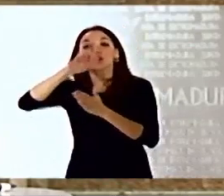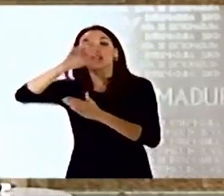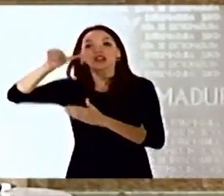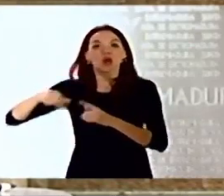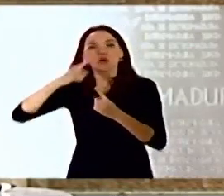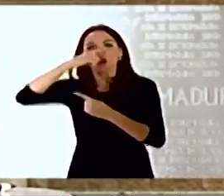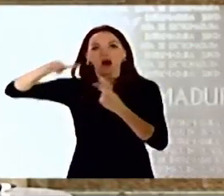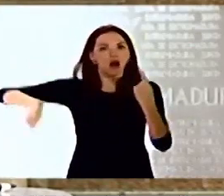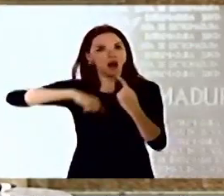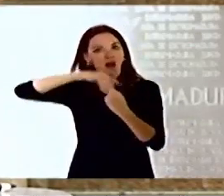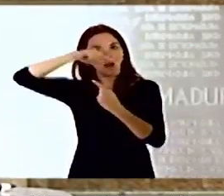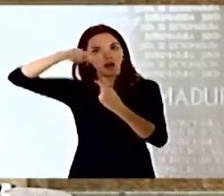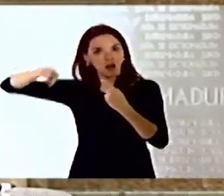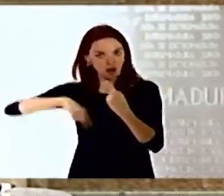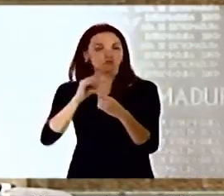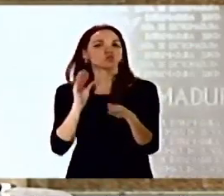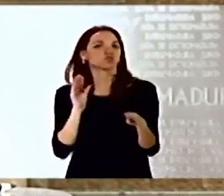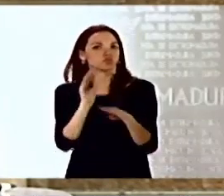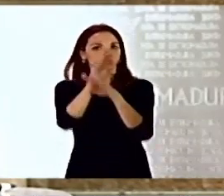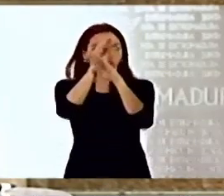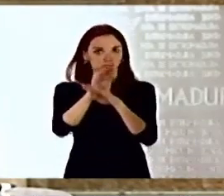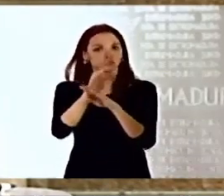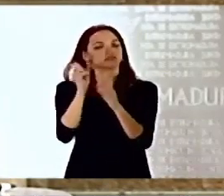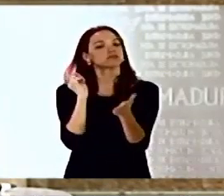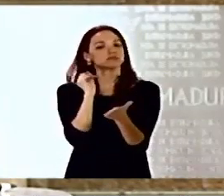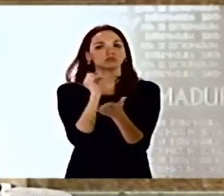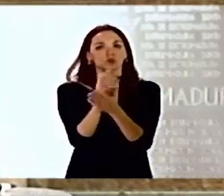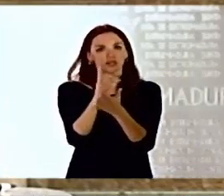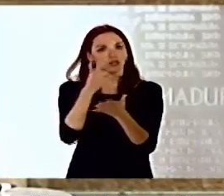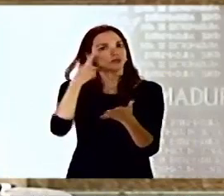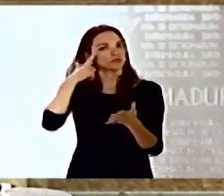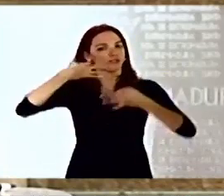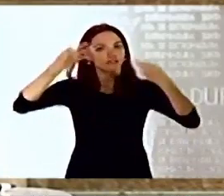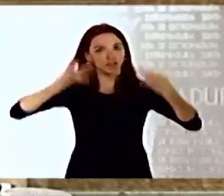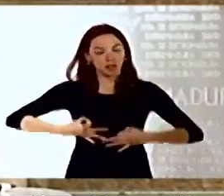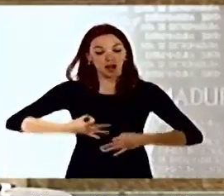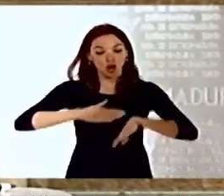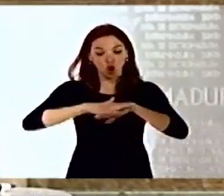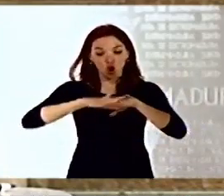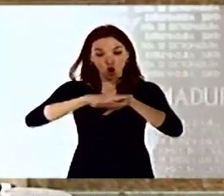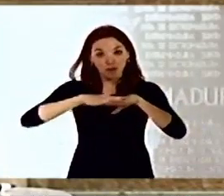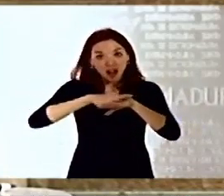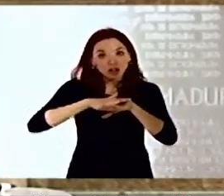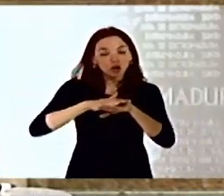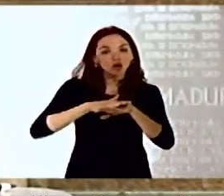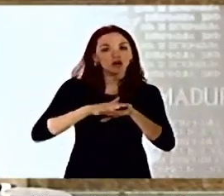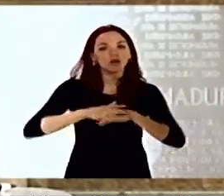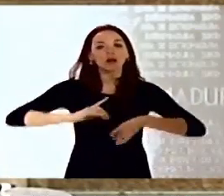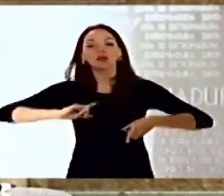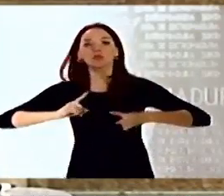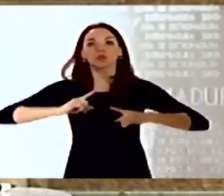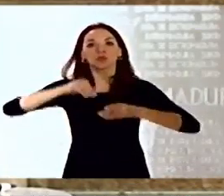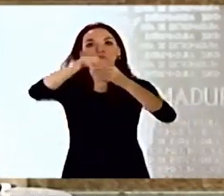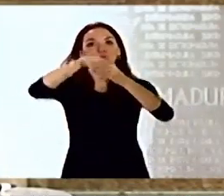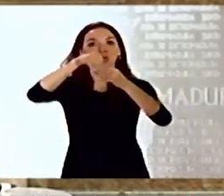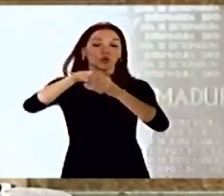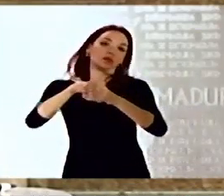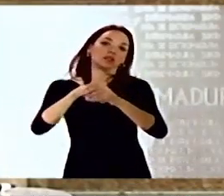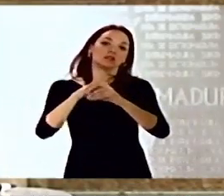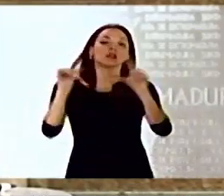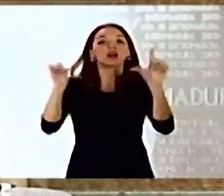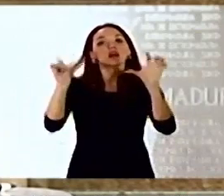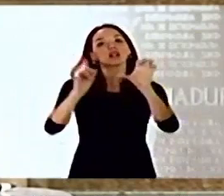anuales. Con una apuesta muy decidida por este Gobierno, no de injerencia en la línea editorial de Canal